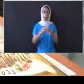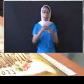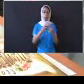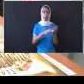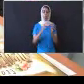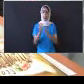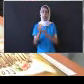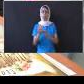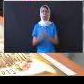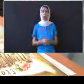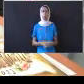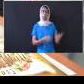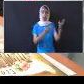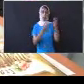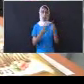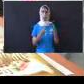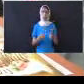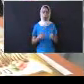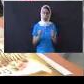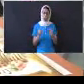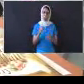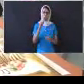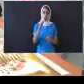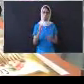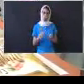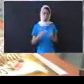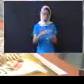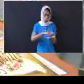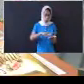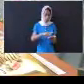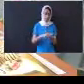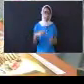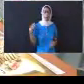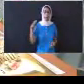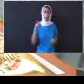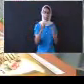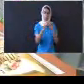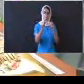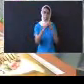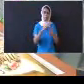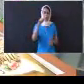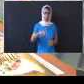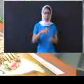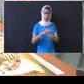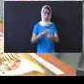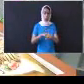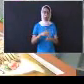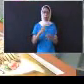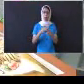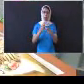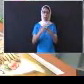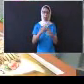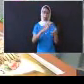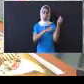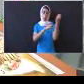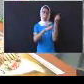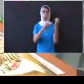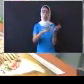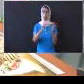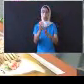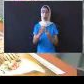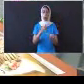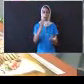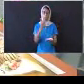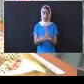un aparatado para la palabra en este momento, en el nombre poderoso de Jesús, amén y